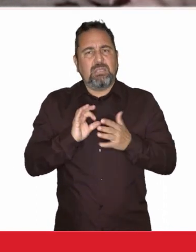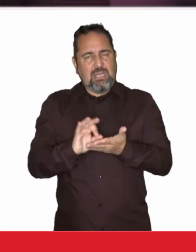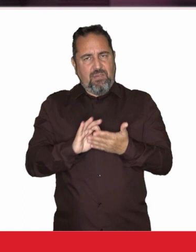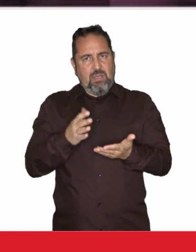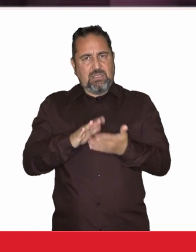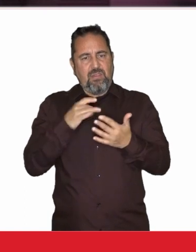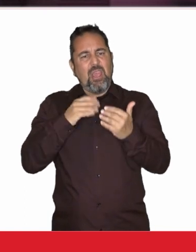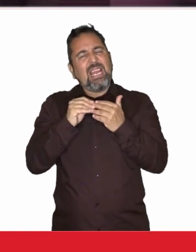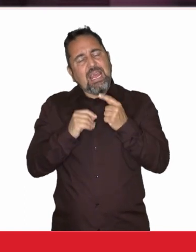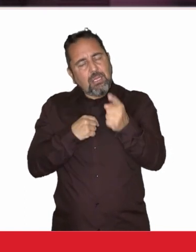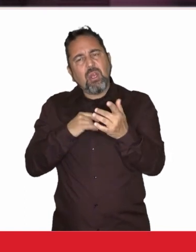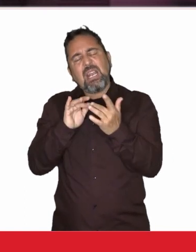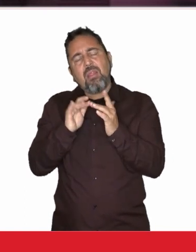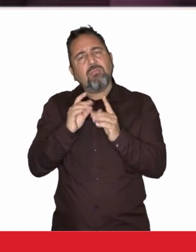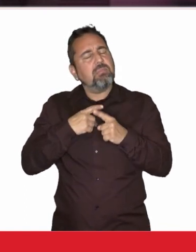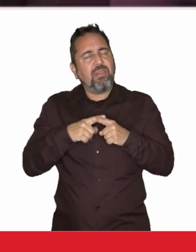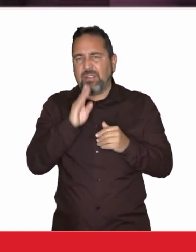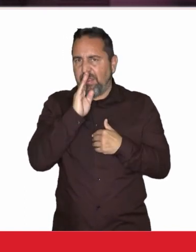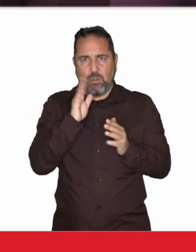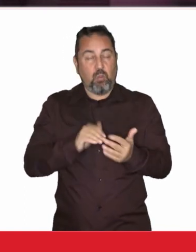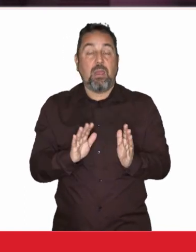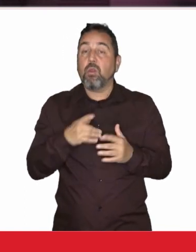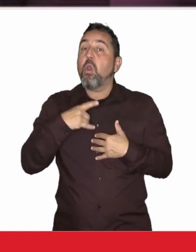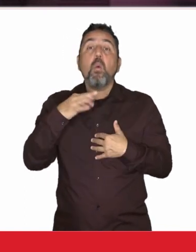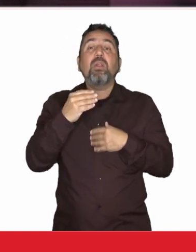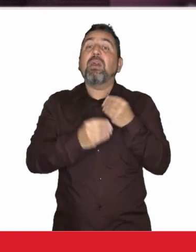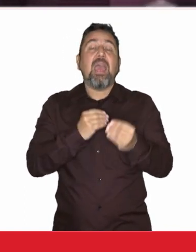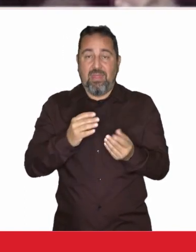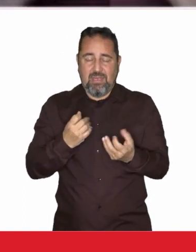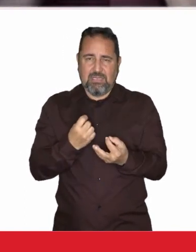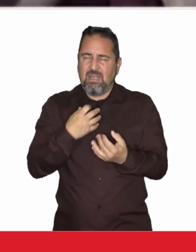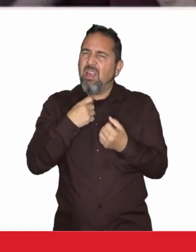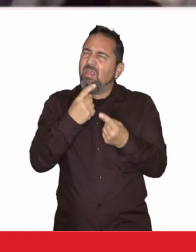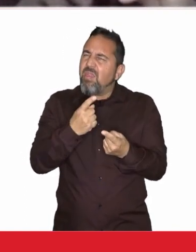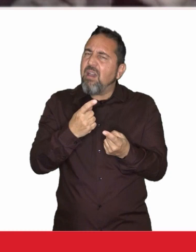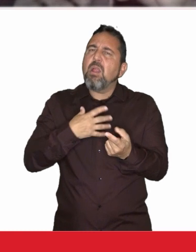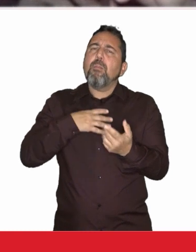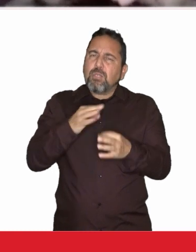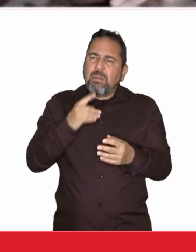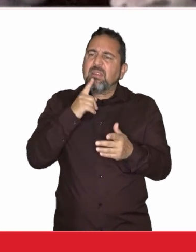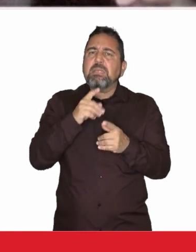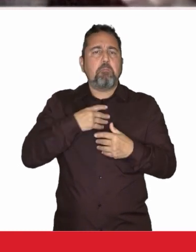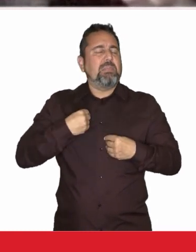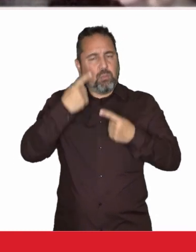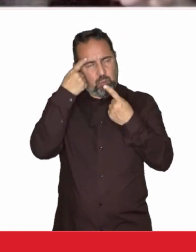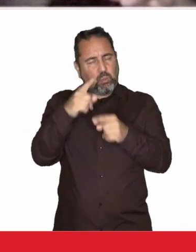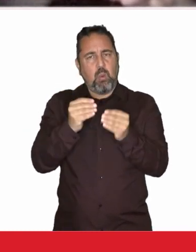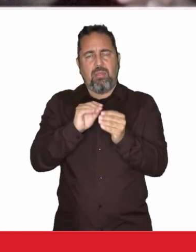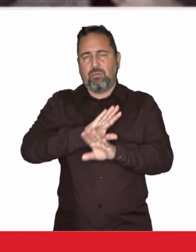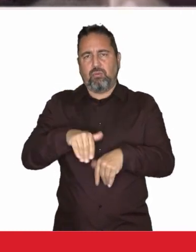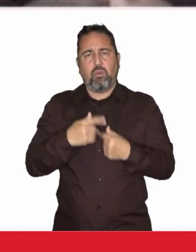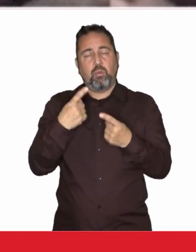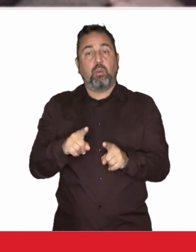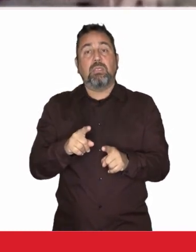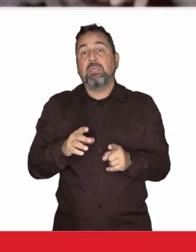hay ninguna relación directa con el cliente. ¿Vale? Lo único que haces es facilitarle todo lo posible el que se sirva el mismo.